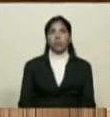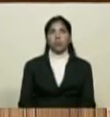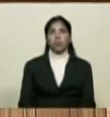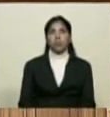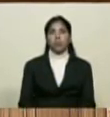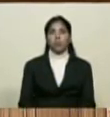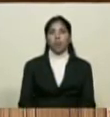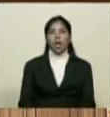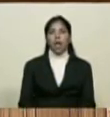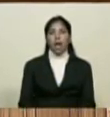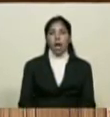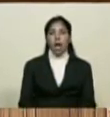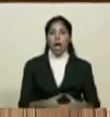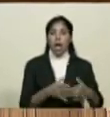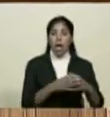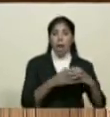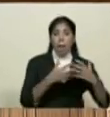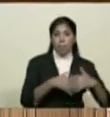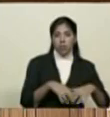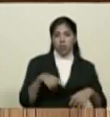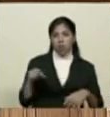bufete. ¿Para qué?